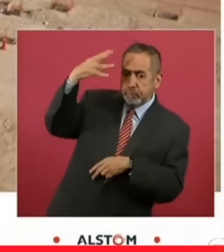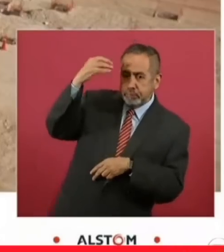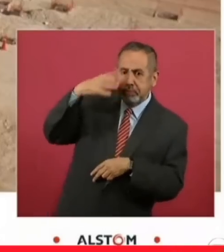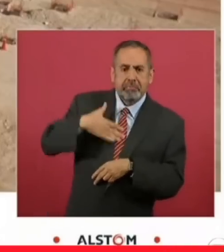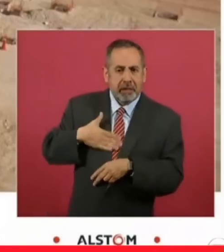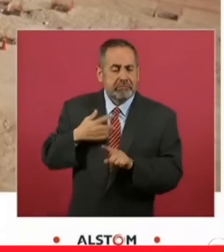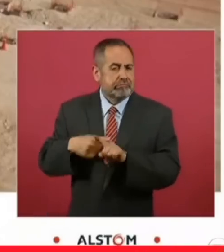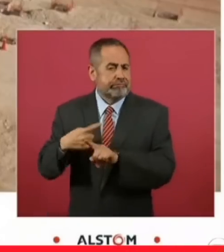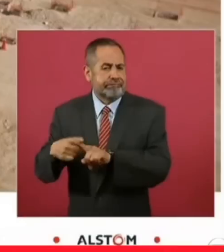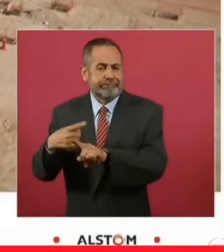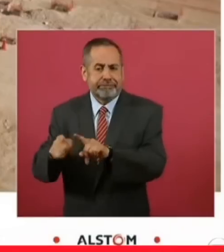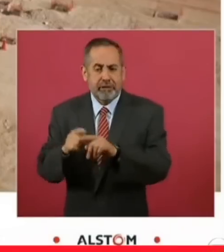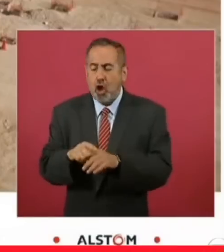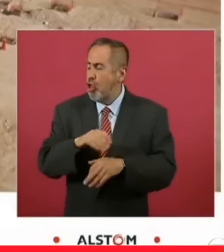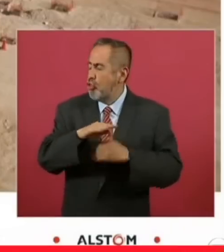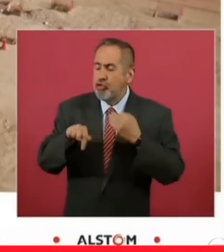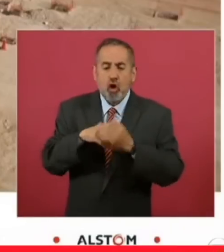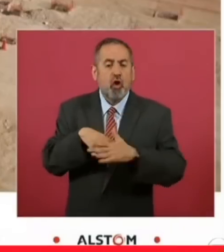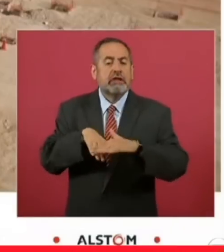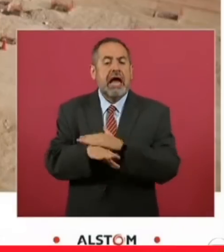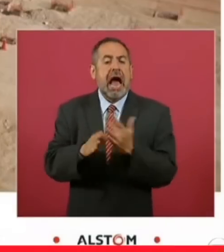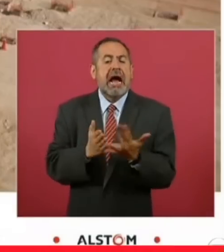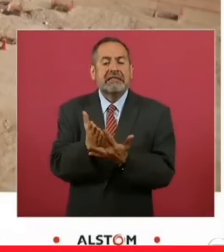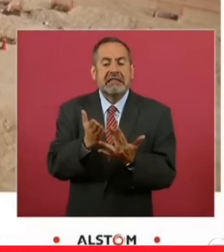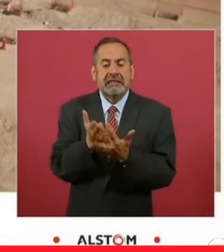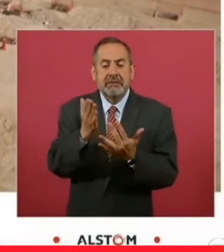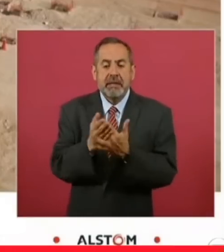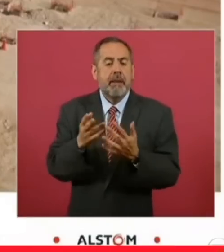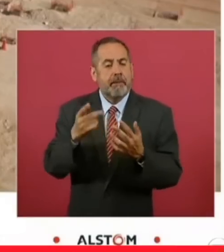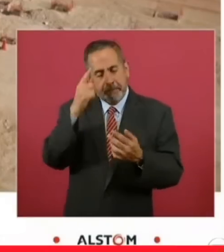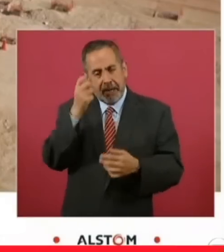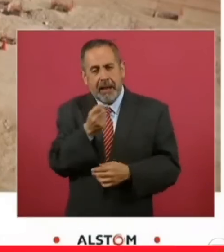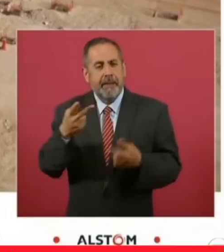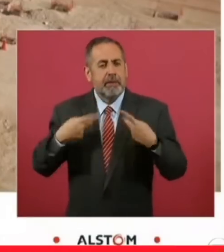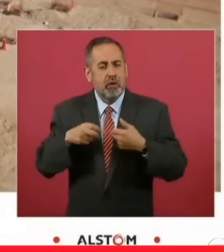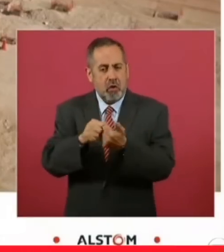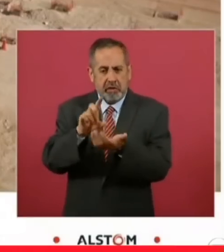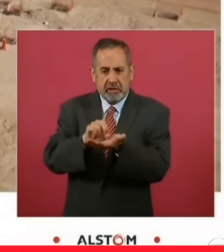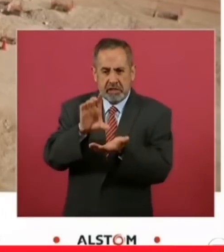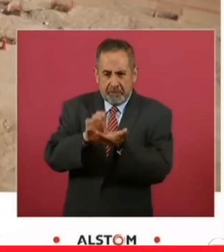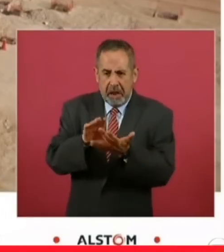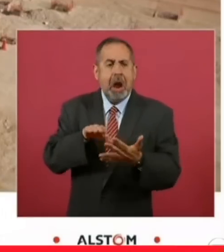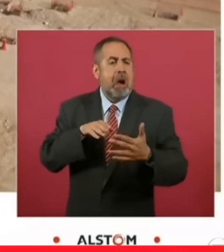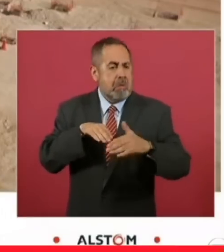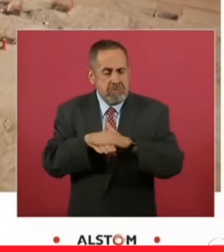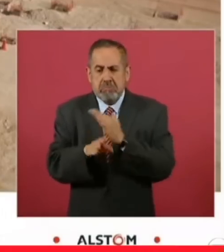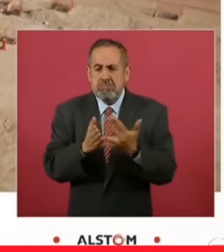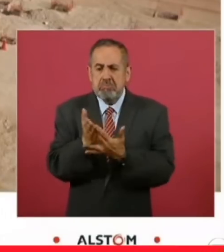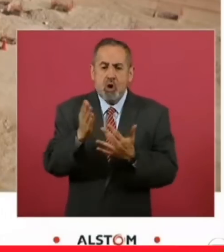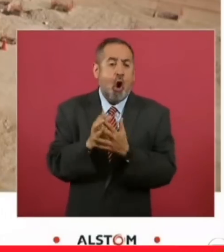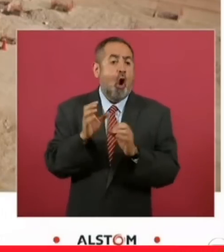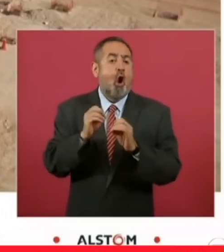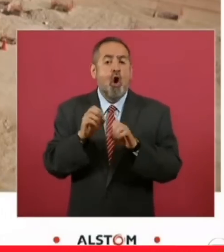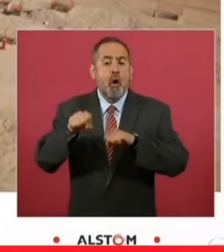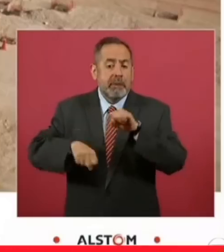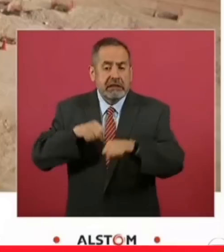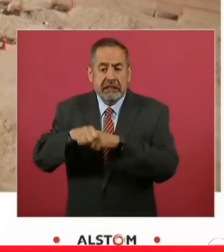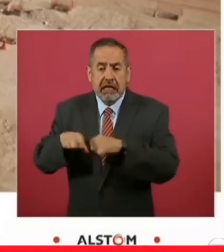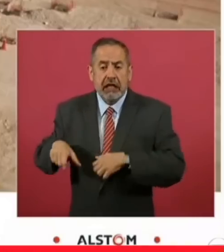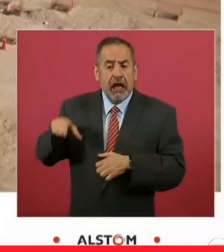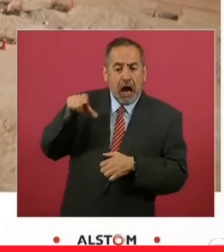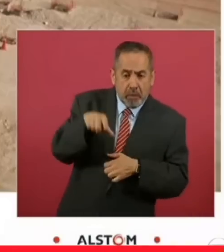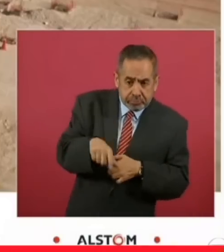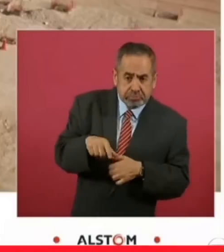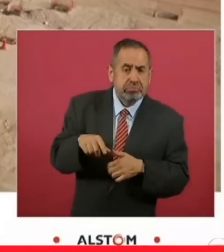Todos los trenes son 100% accesibles para personas con movilidad reducida, personas que quieran ir con bicicleta, que puedan ir con